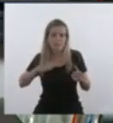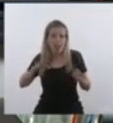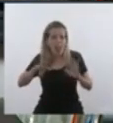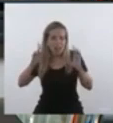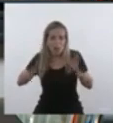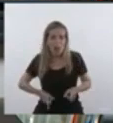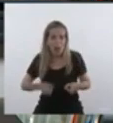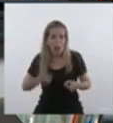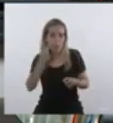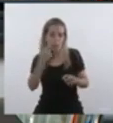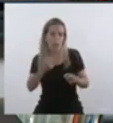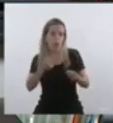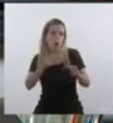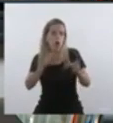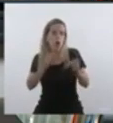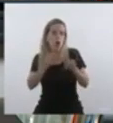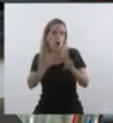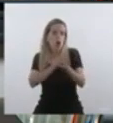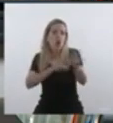contagios en la Argentina.